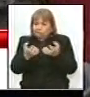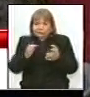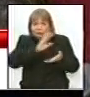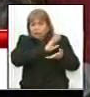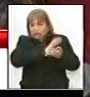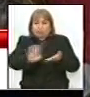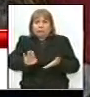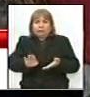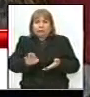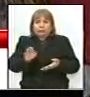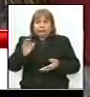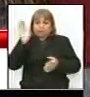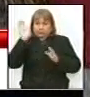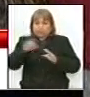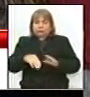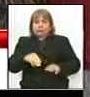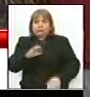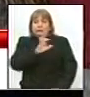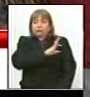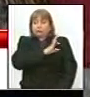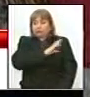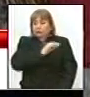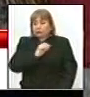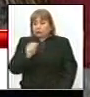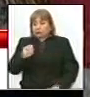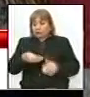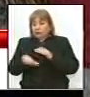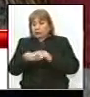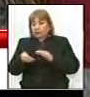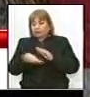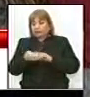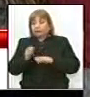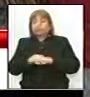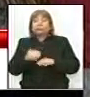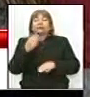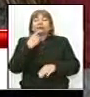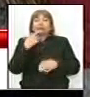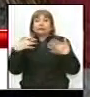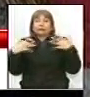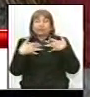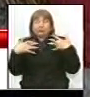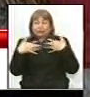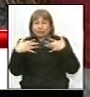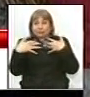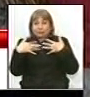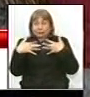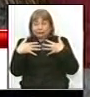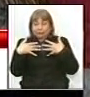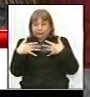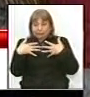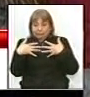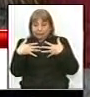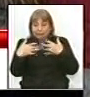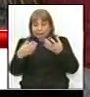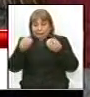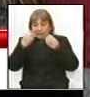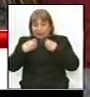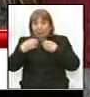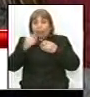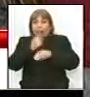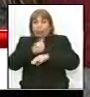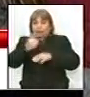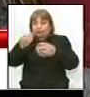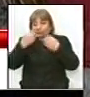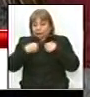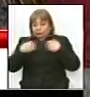fiscal y no porque se levantaron pensando luchar contra la corrupción sino que están asustados y ahora nos quieren echar la culpa a nosotros que estamos